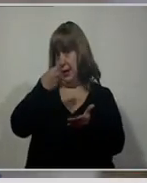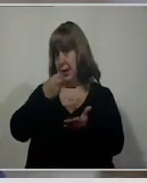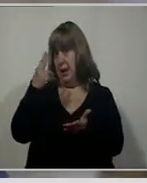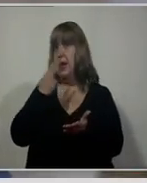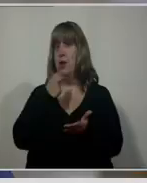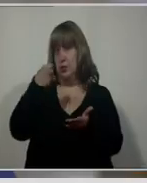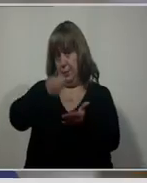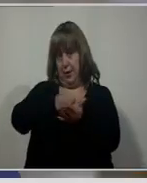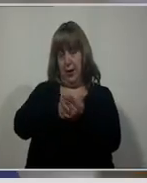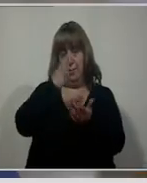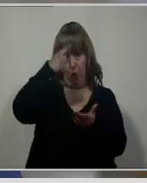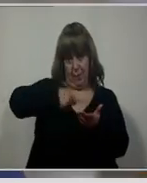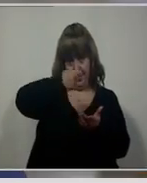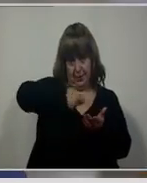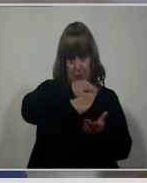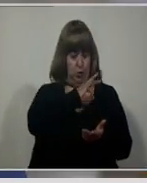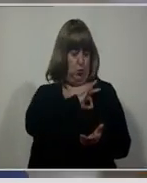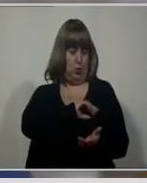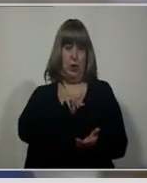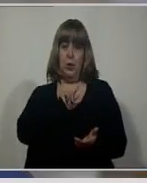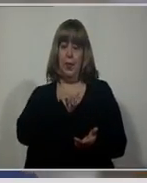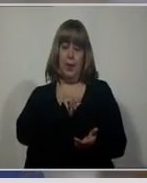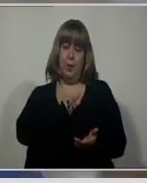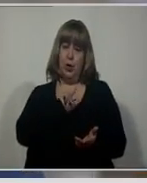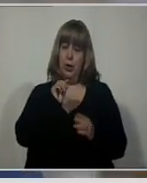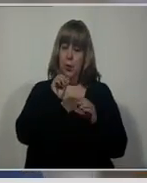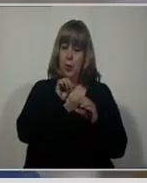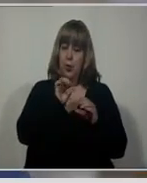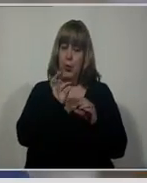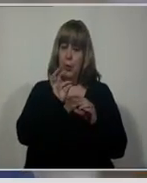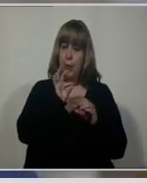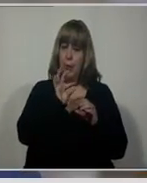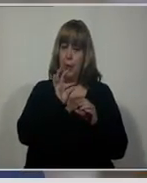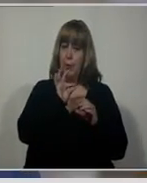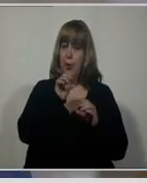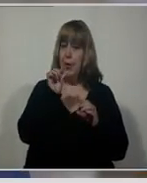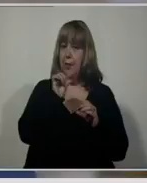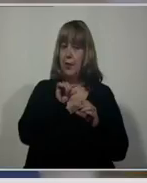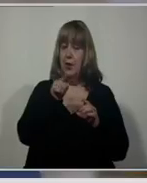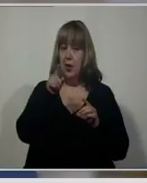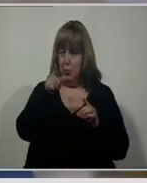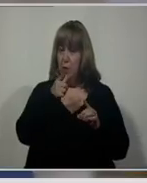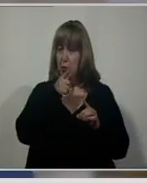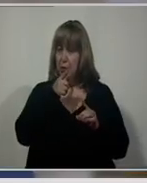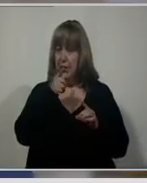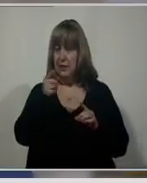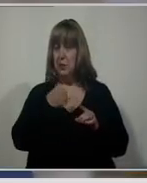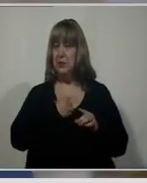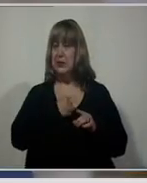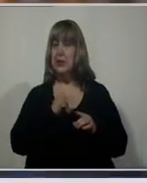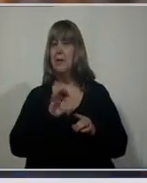sueldos suben más despacito que los precios yo te hago una pregunta vos estás un poquito decepcionada